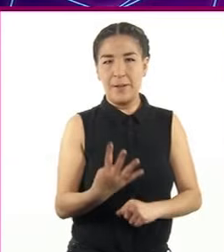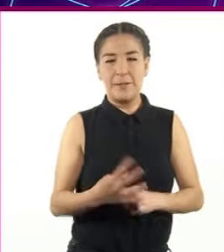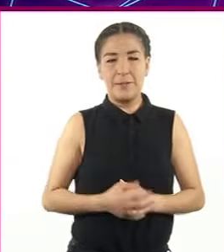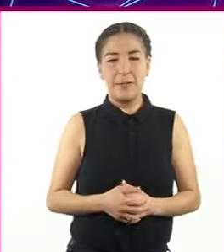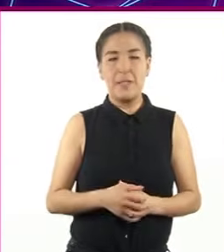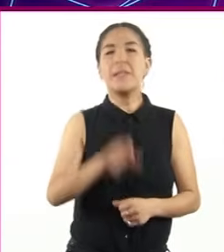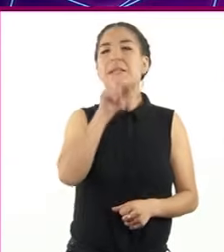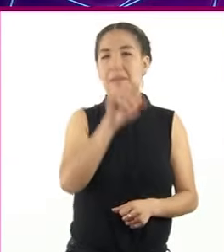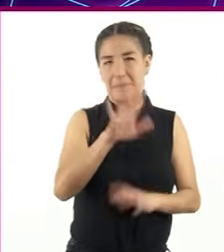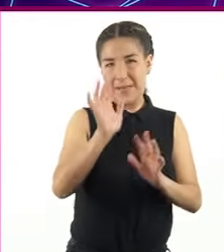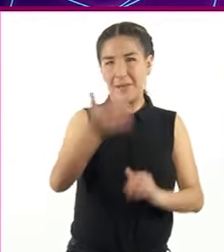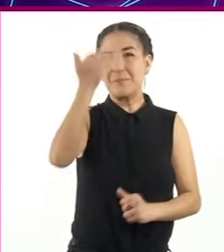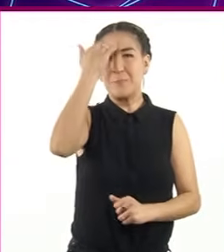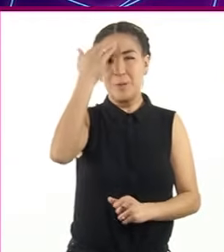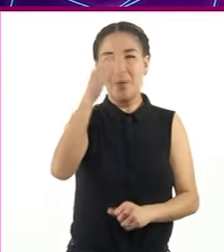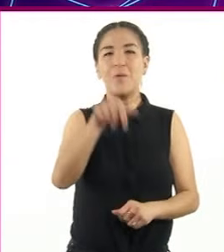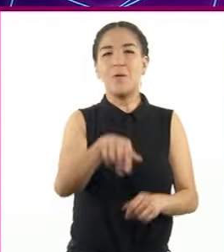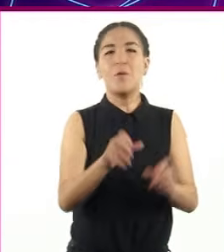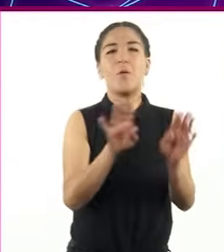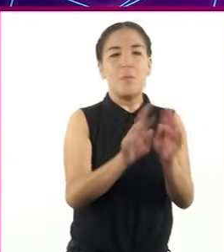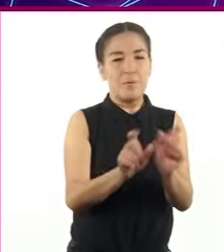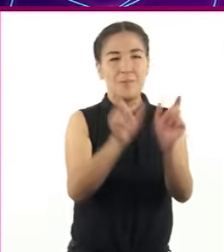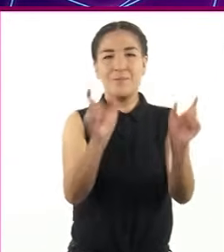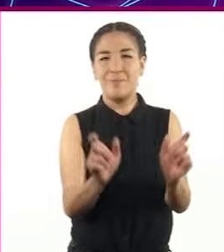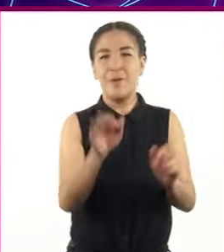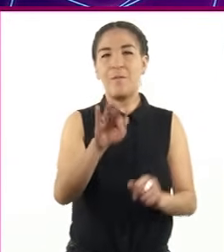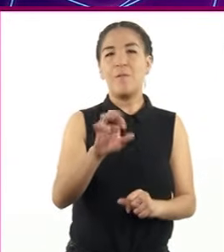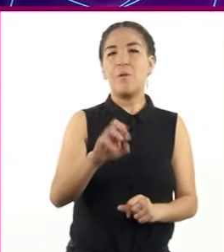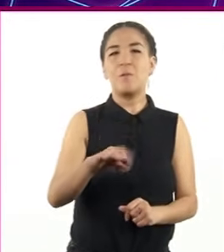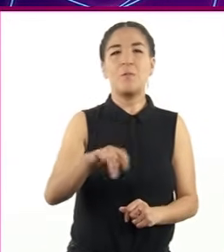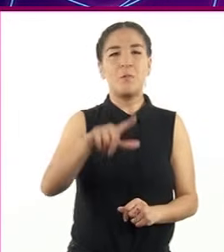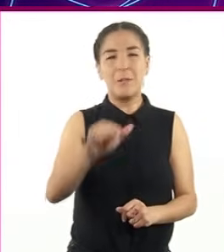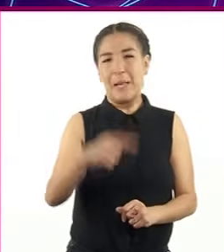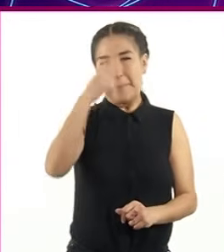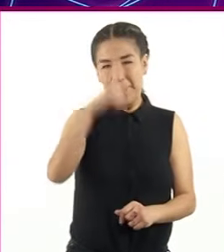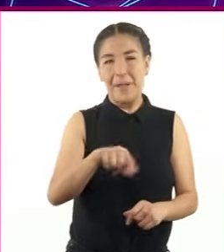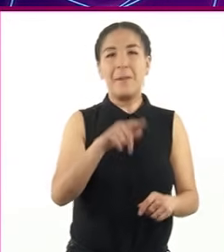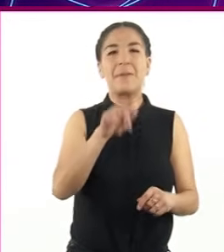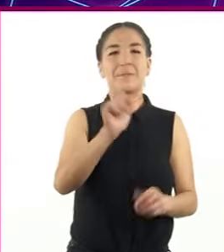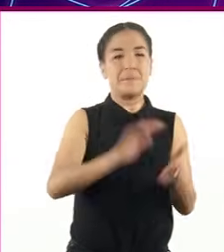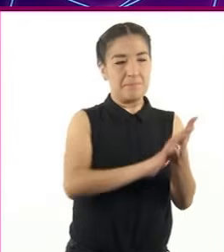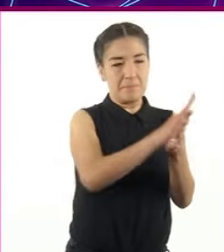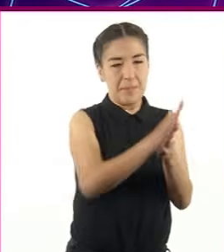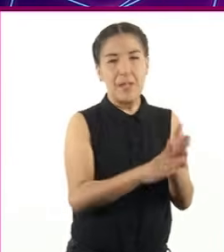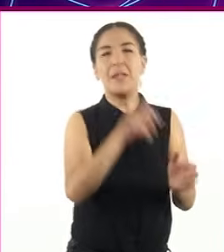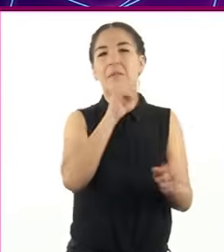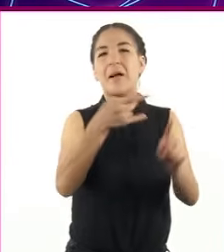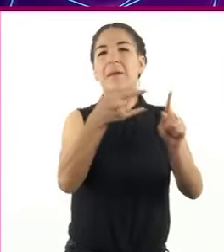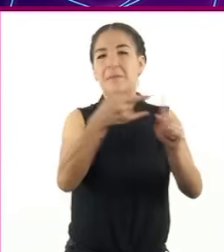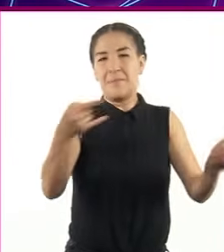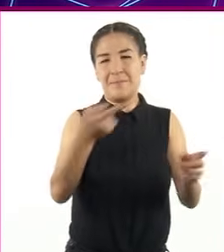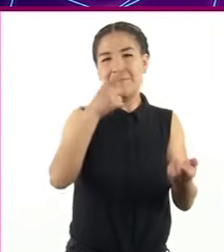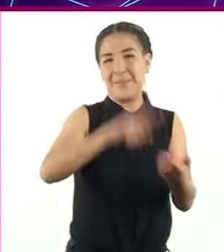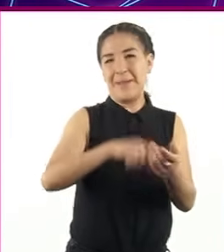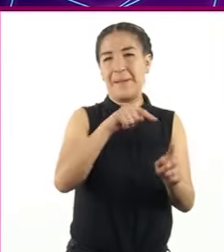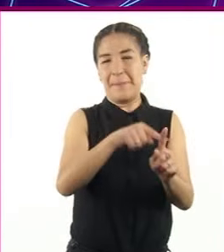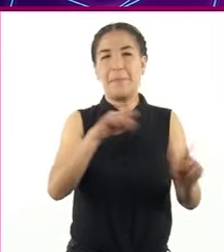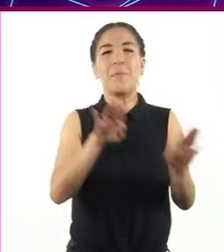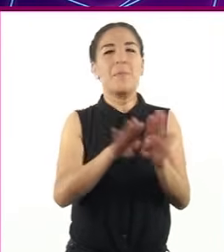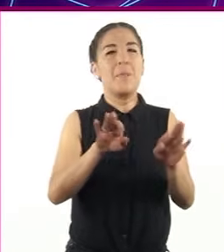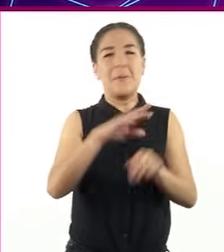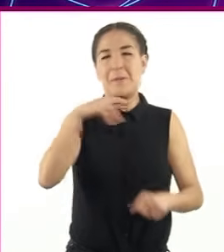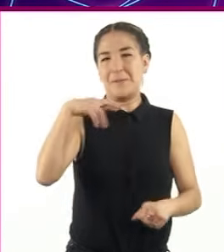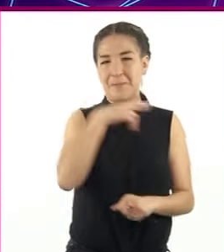ya conocemos las fórmulas para obtener el perímetro y el área de un rectángulo en forma directa.